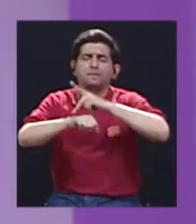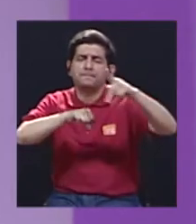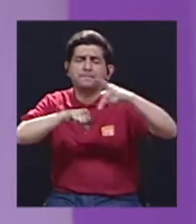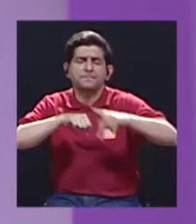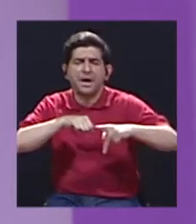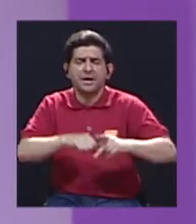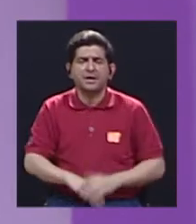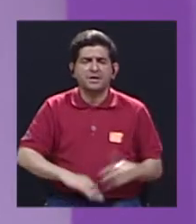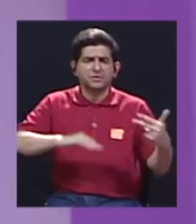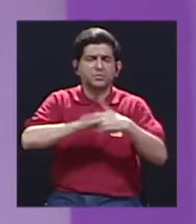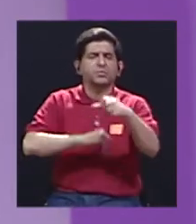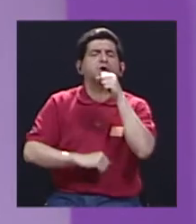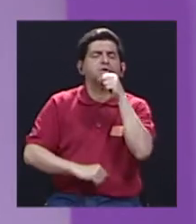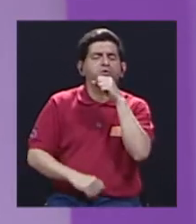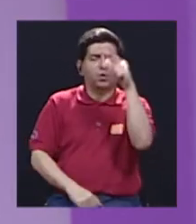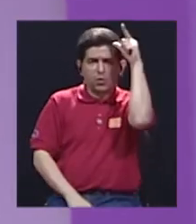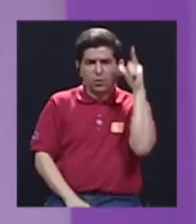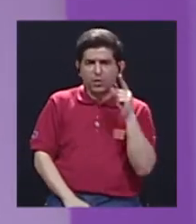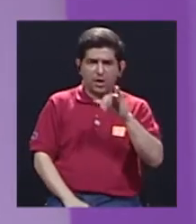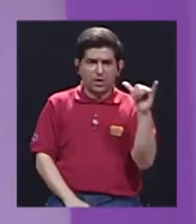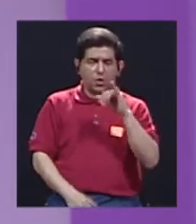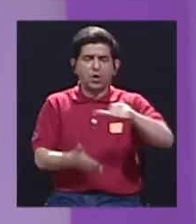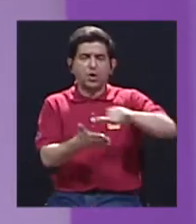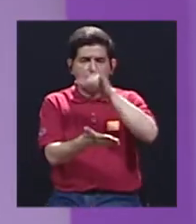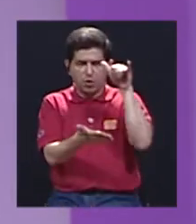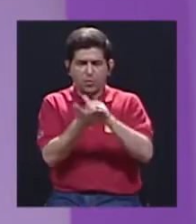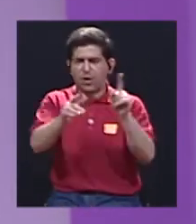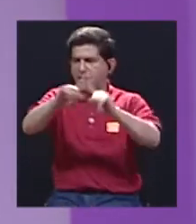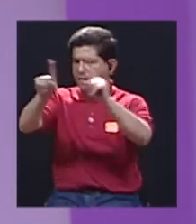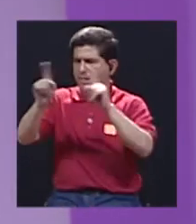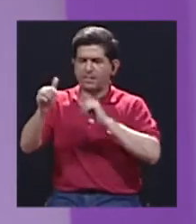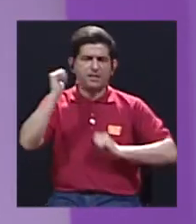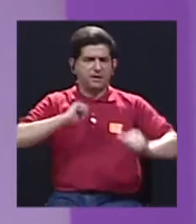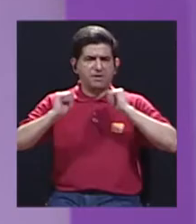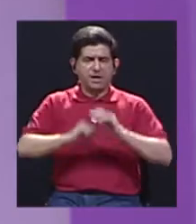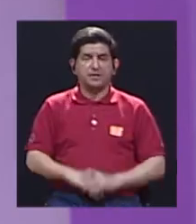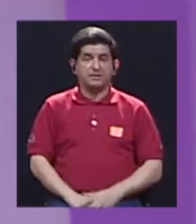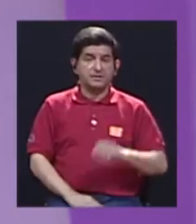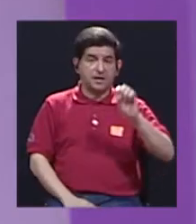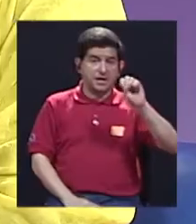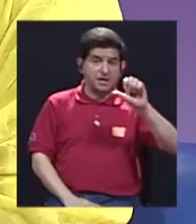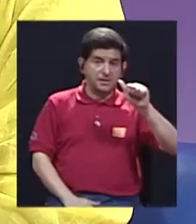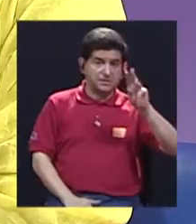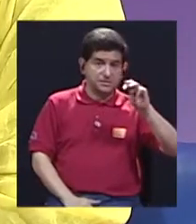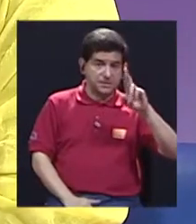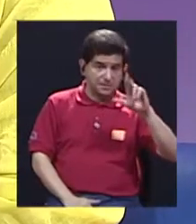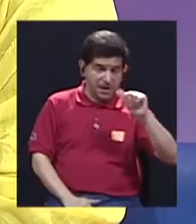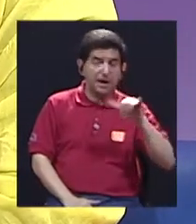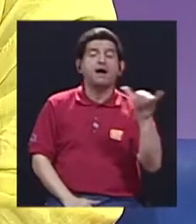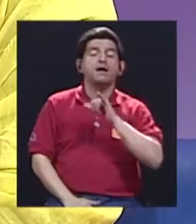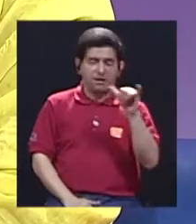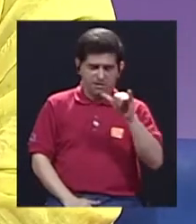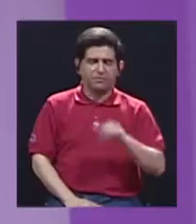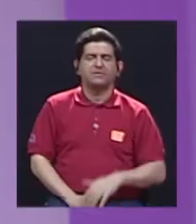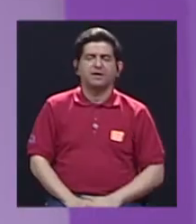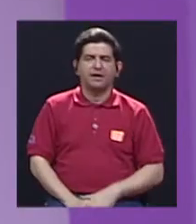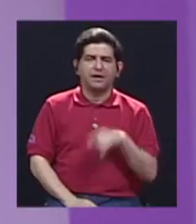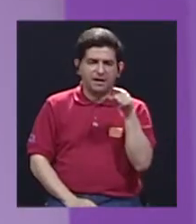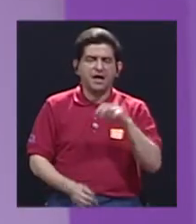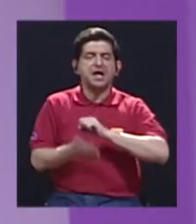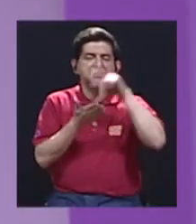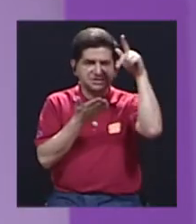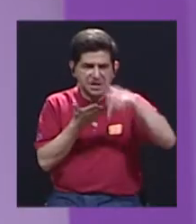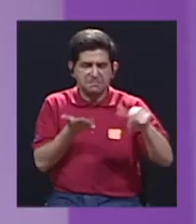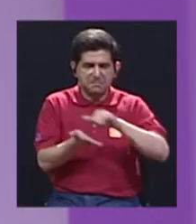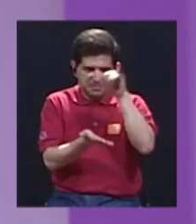zeledón puerto viejo de limón además de estar en san jose en diferentes teatros cámara es a estudios en sámano también estamos estuvimos en san